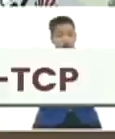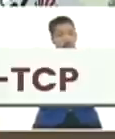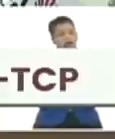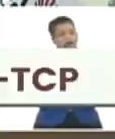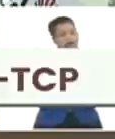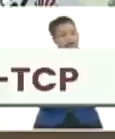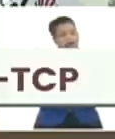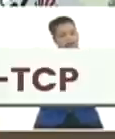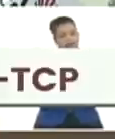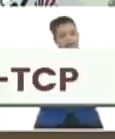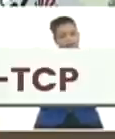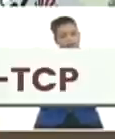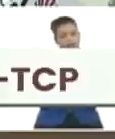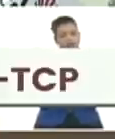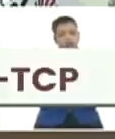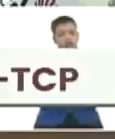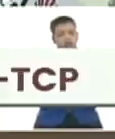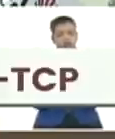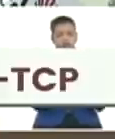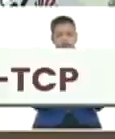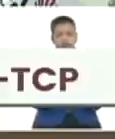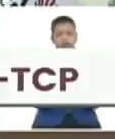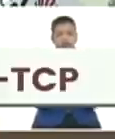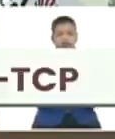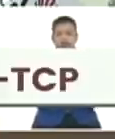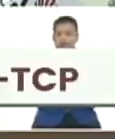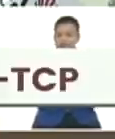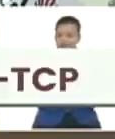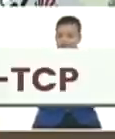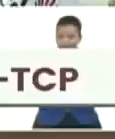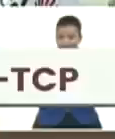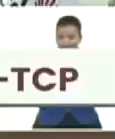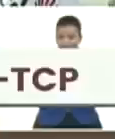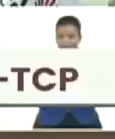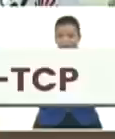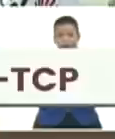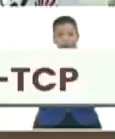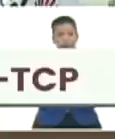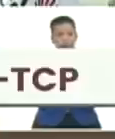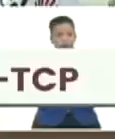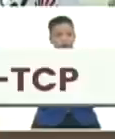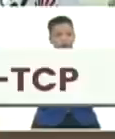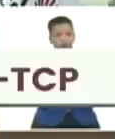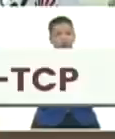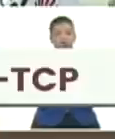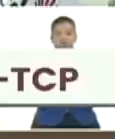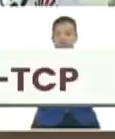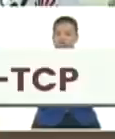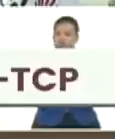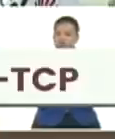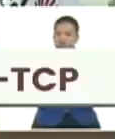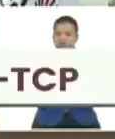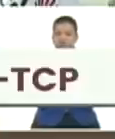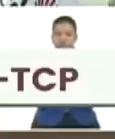a imponer exclusiones o condicionamientos violatorios de su soberanía e